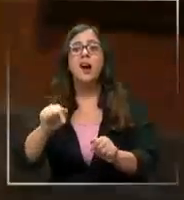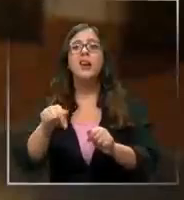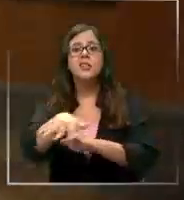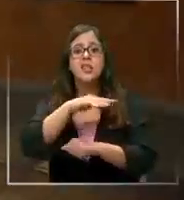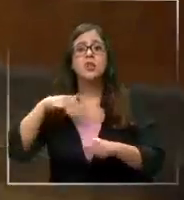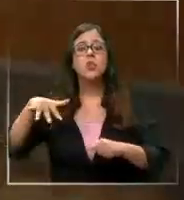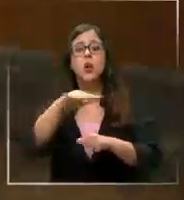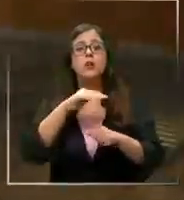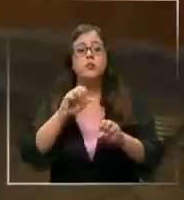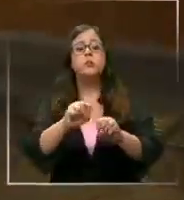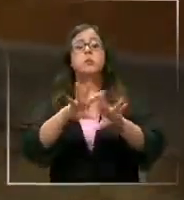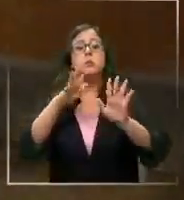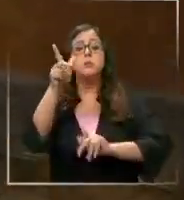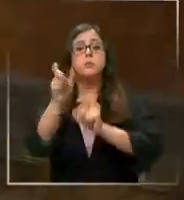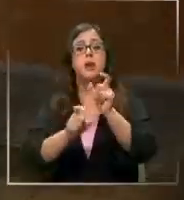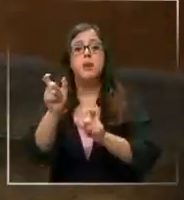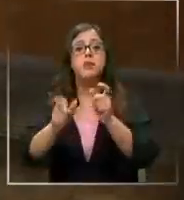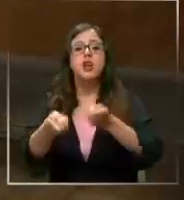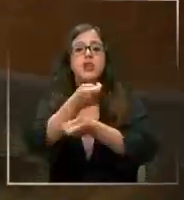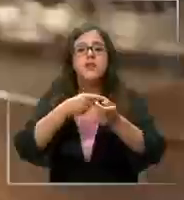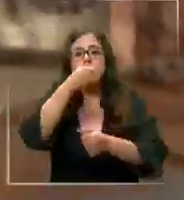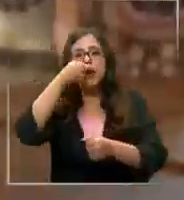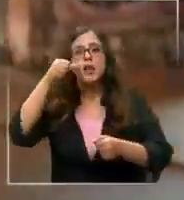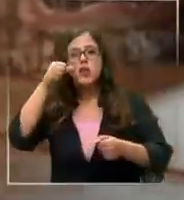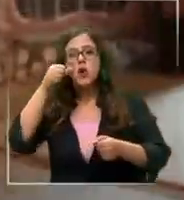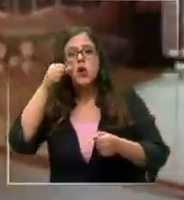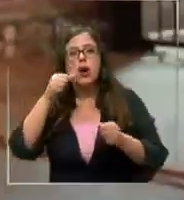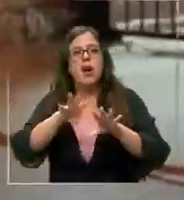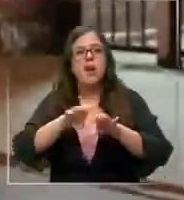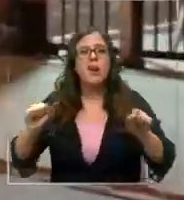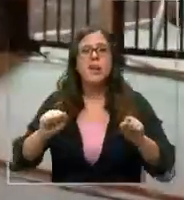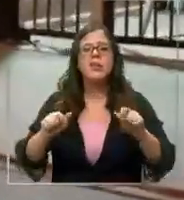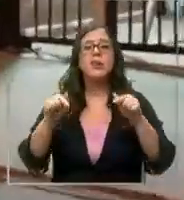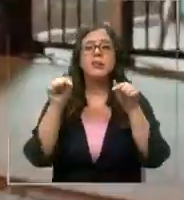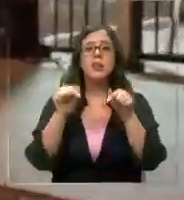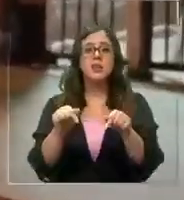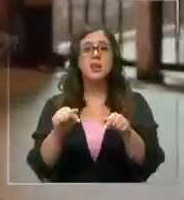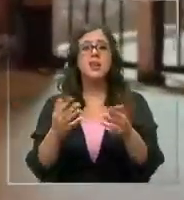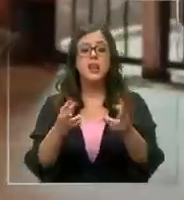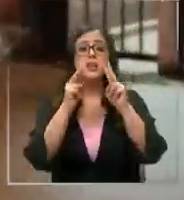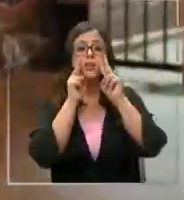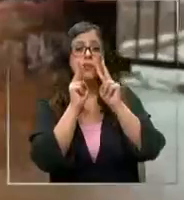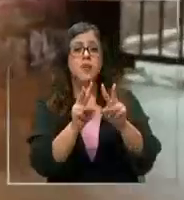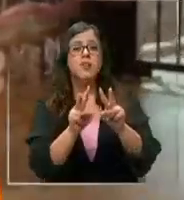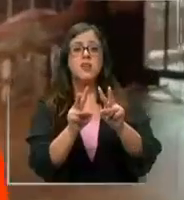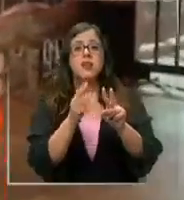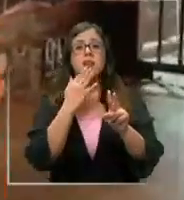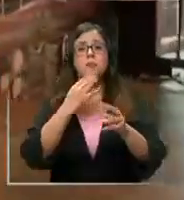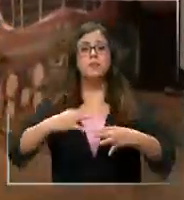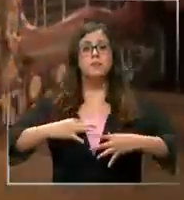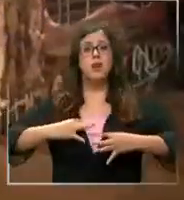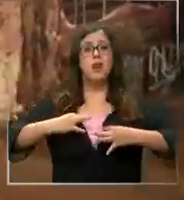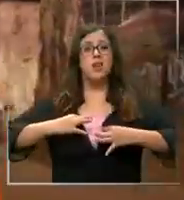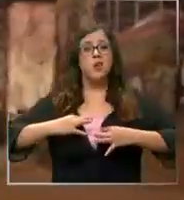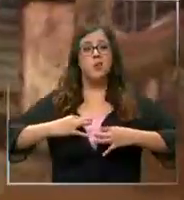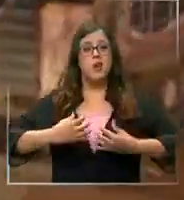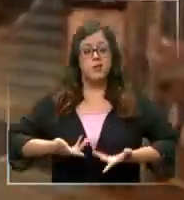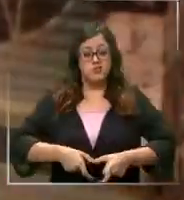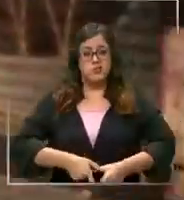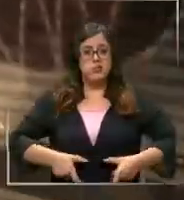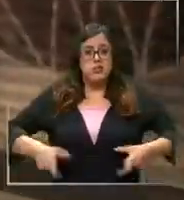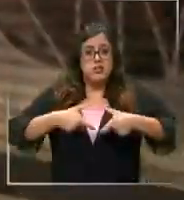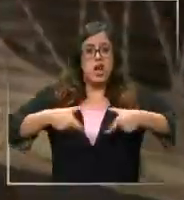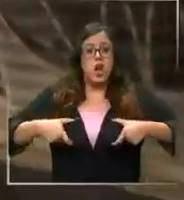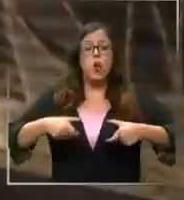inéditos utilizados por quienes distribuyen droga ya dosificada. En este caso, lo veremos hasta en la ropa interior. Una